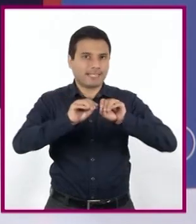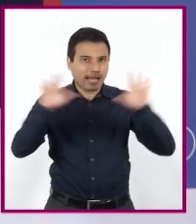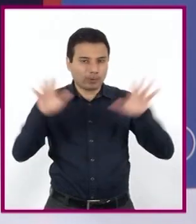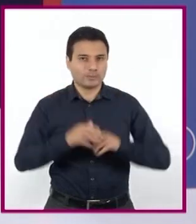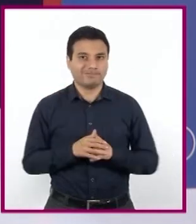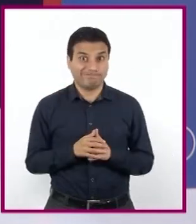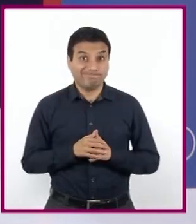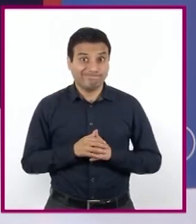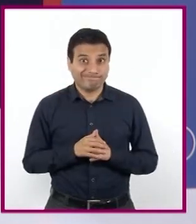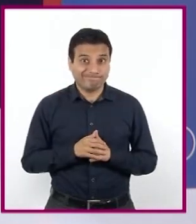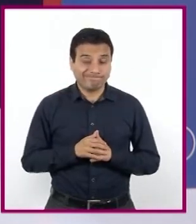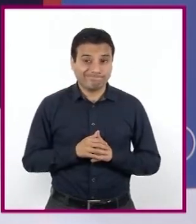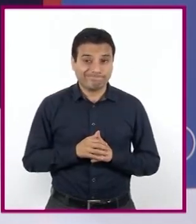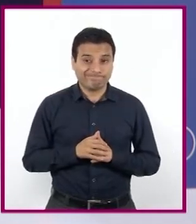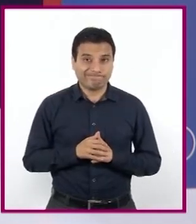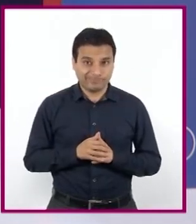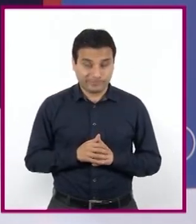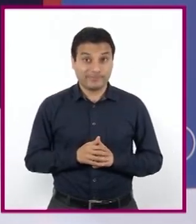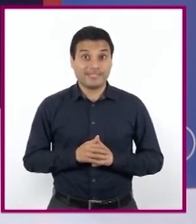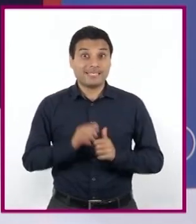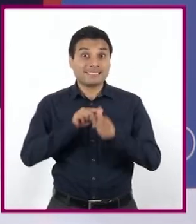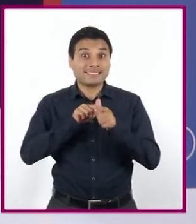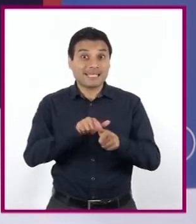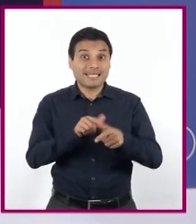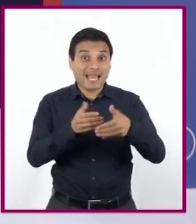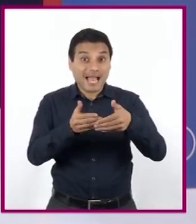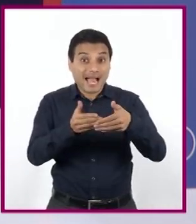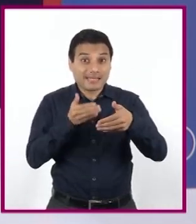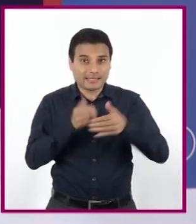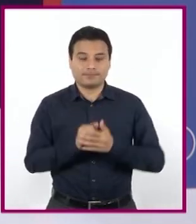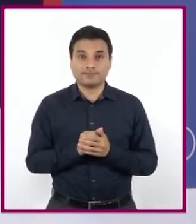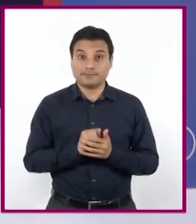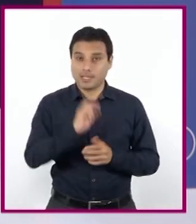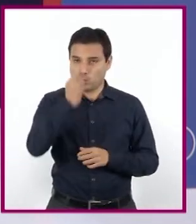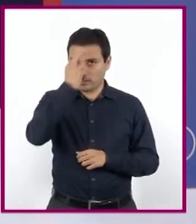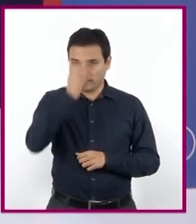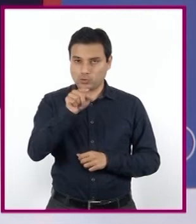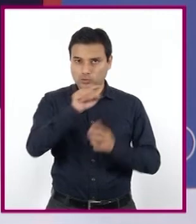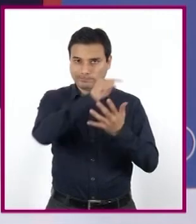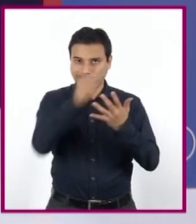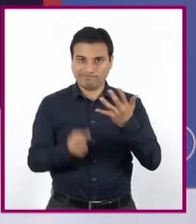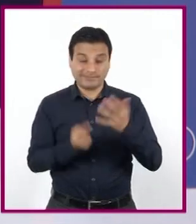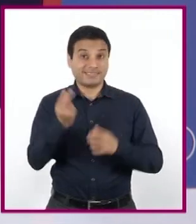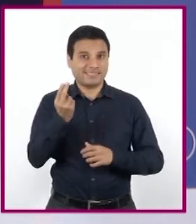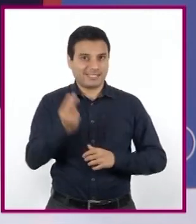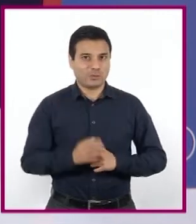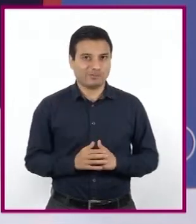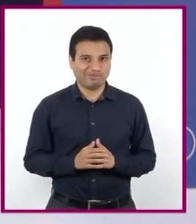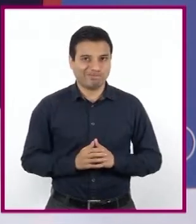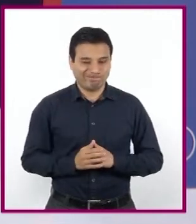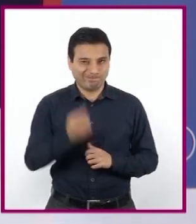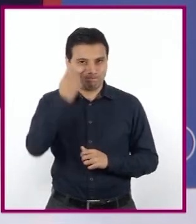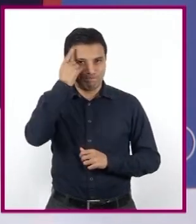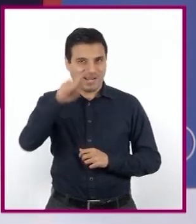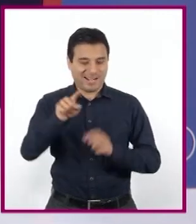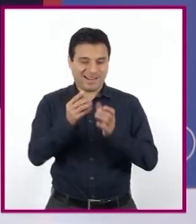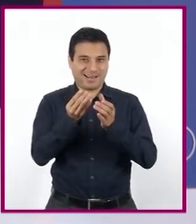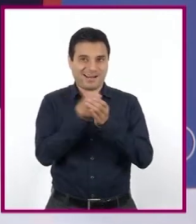comunicarse. Antes de continuar, es importante que alisten los materiales que necesitarán para esta